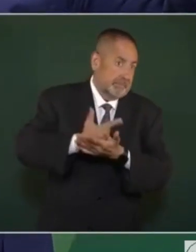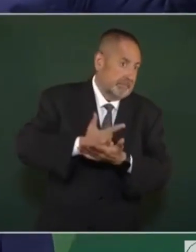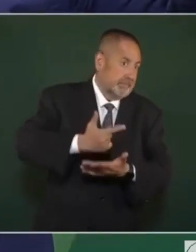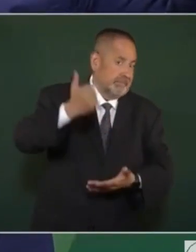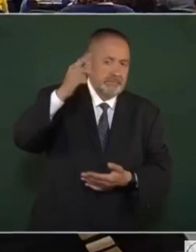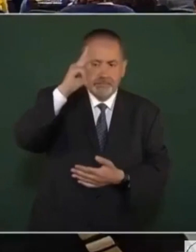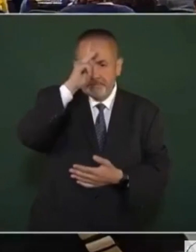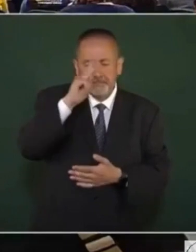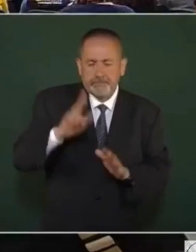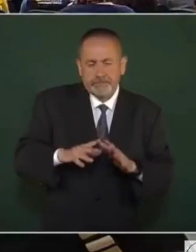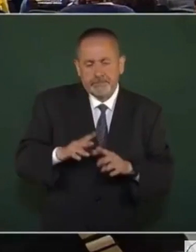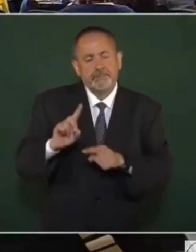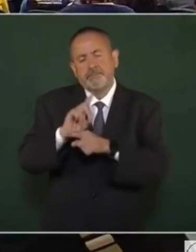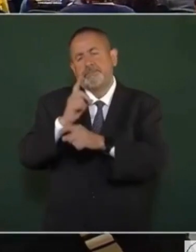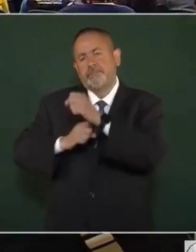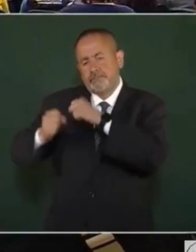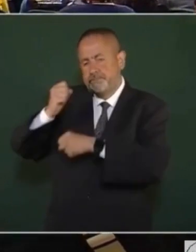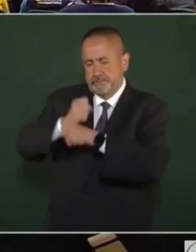desde hace tiempo,